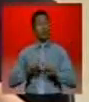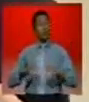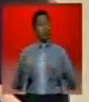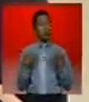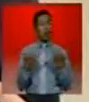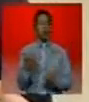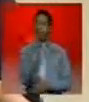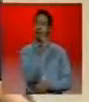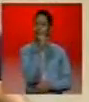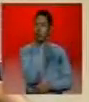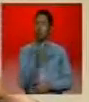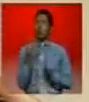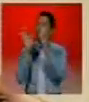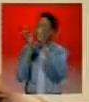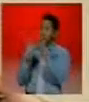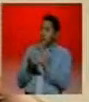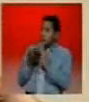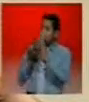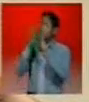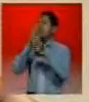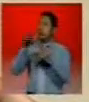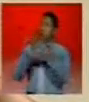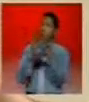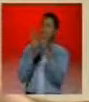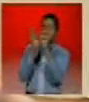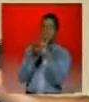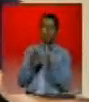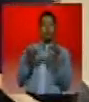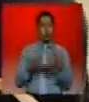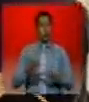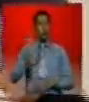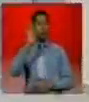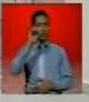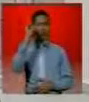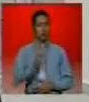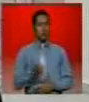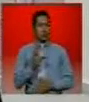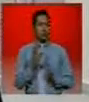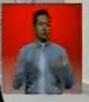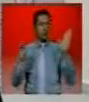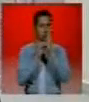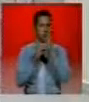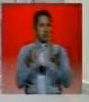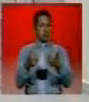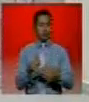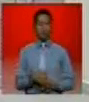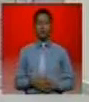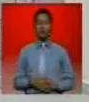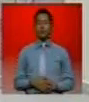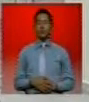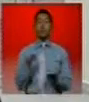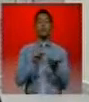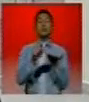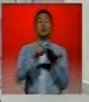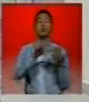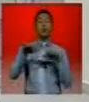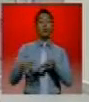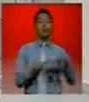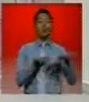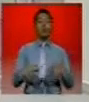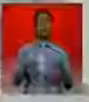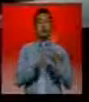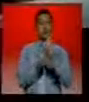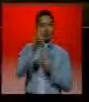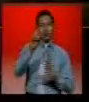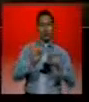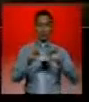y redes de baja tensión para ir normalizando, pero tenemos más del 90% ya restituido. En tanto, la ministra coordinadora de Desarrollo Social,